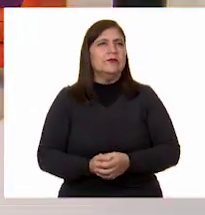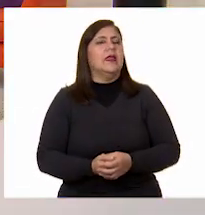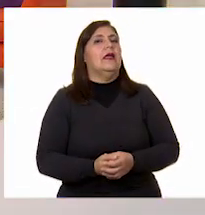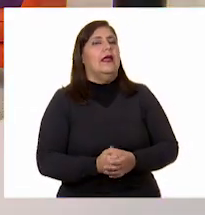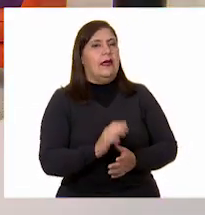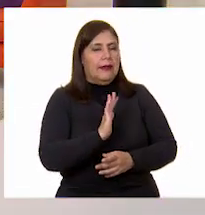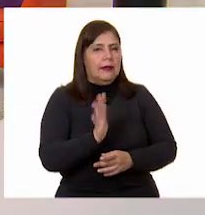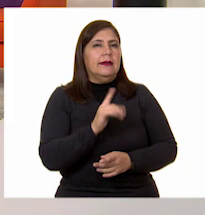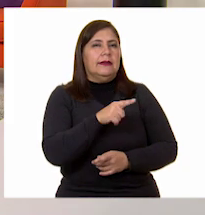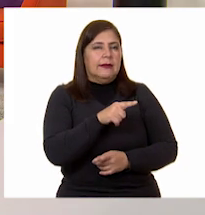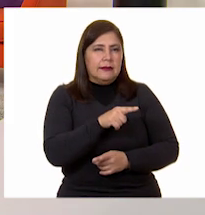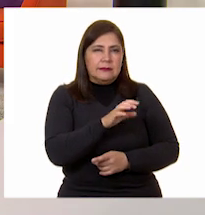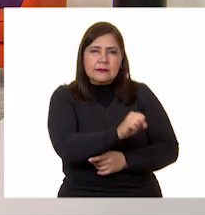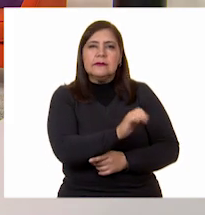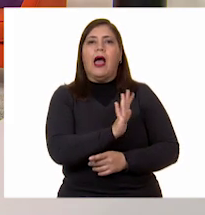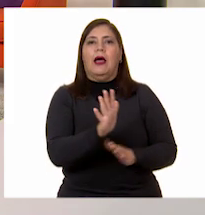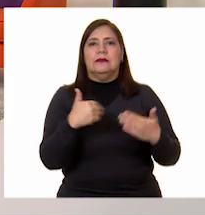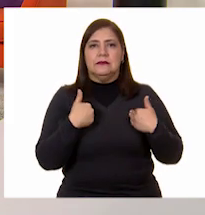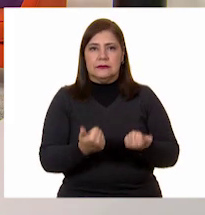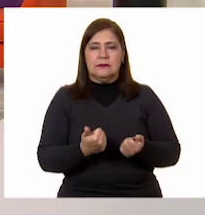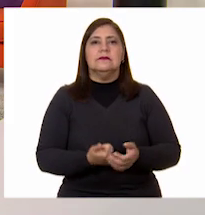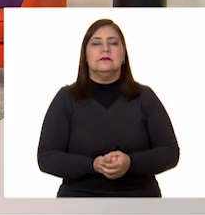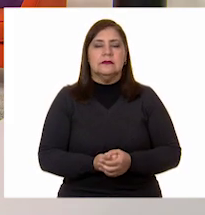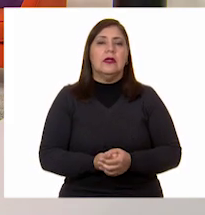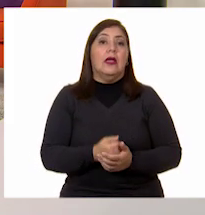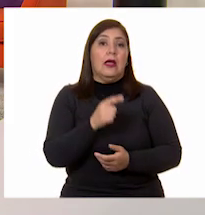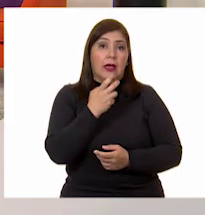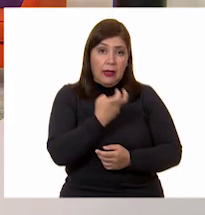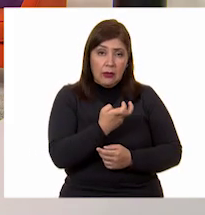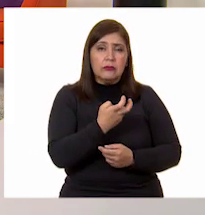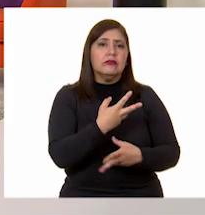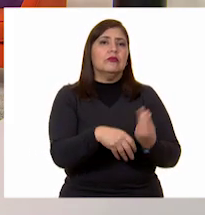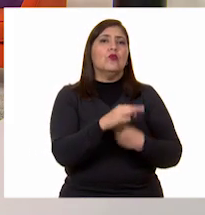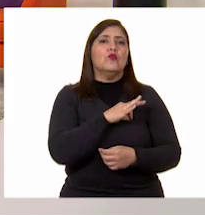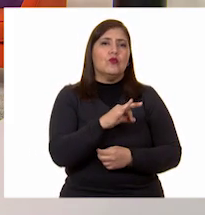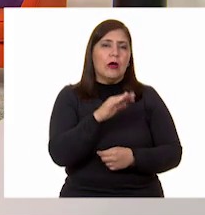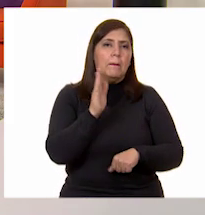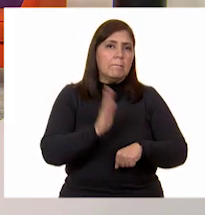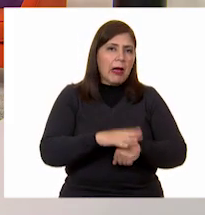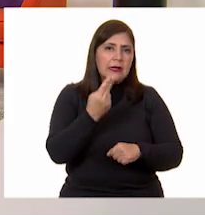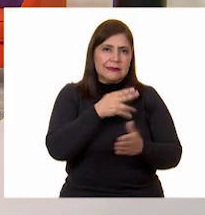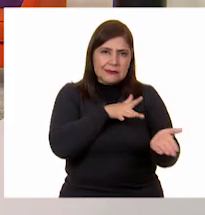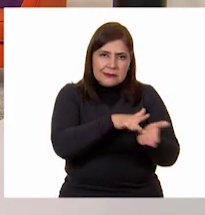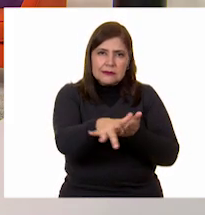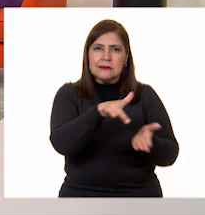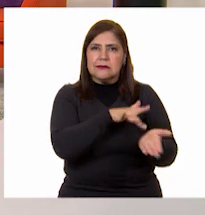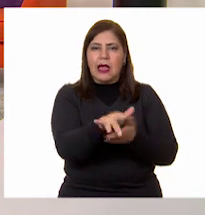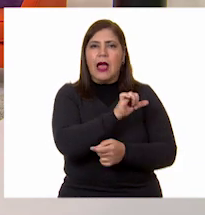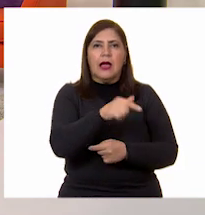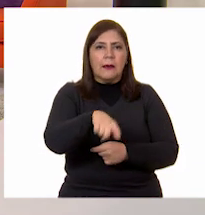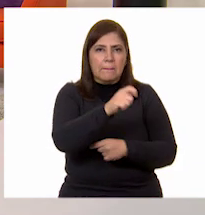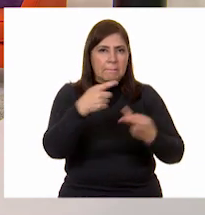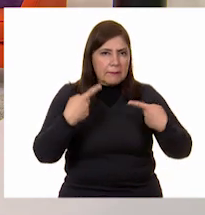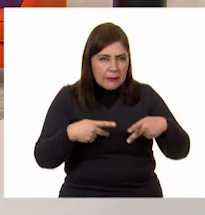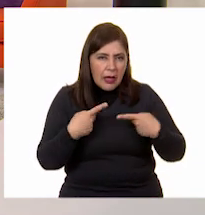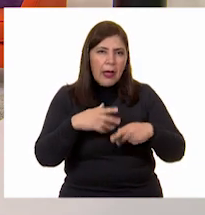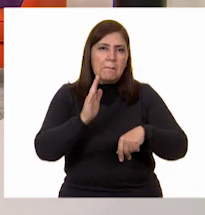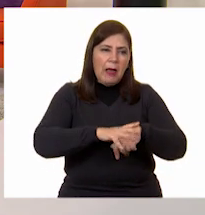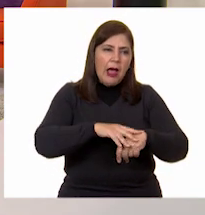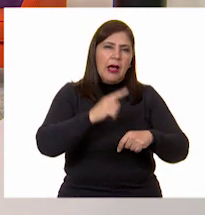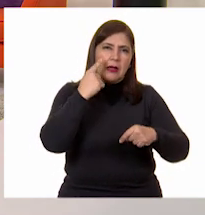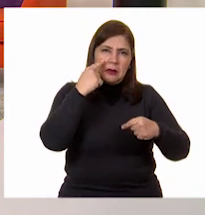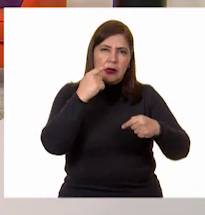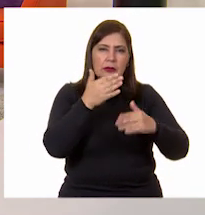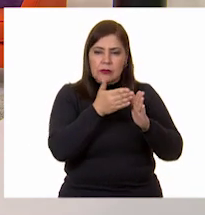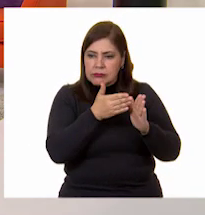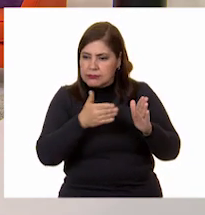Entiendo perfectamente. Y eso trae consigo que requieran más apoyos, que sean por tiempos más prolongados o